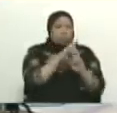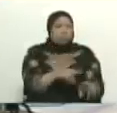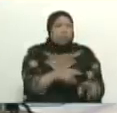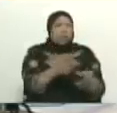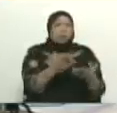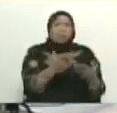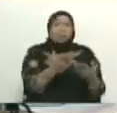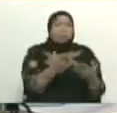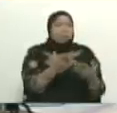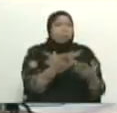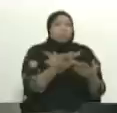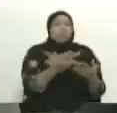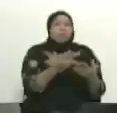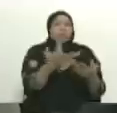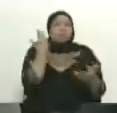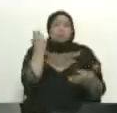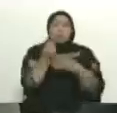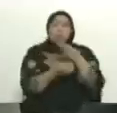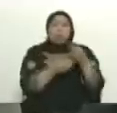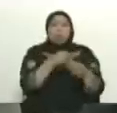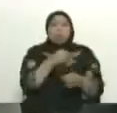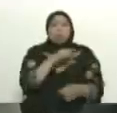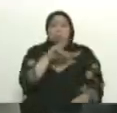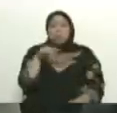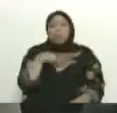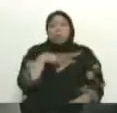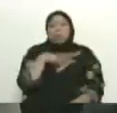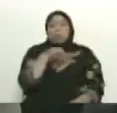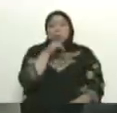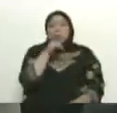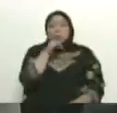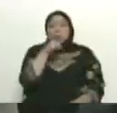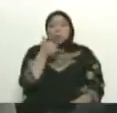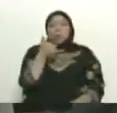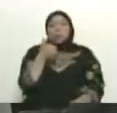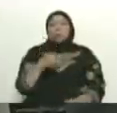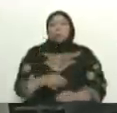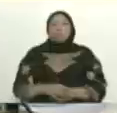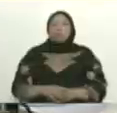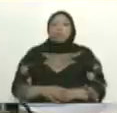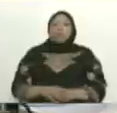electoral que sea emanado de una cosa,